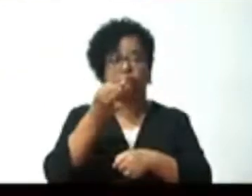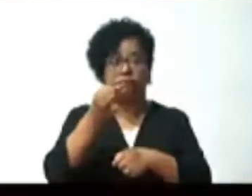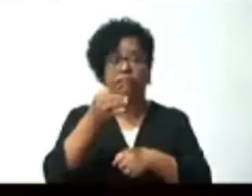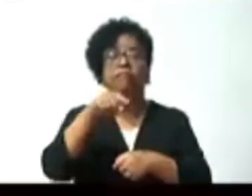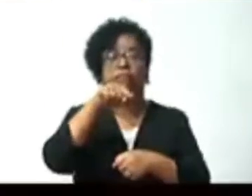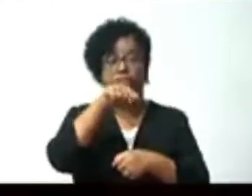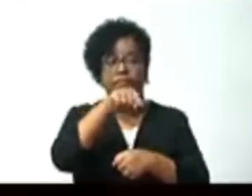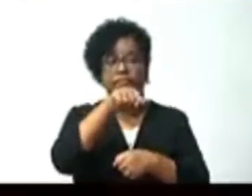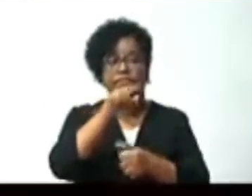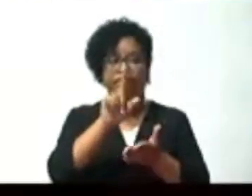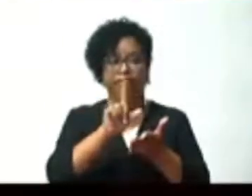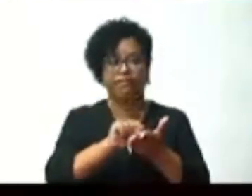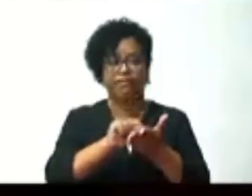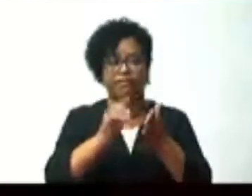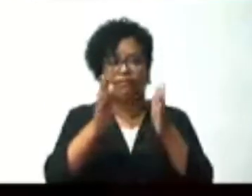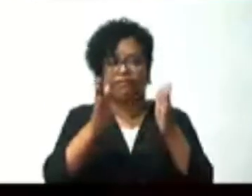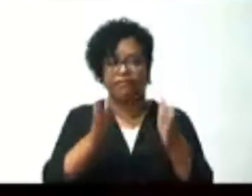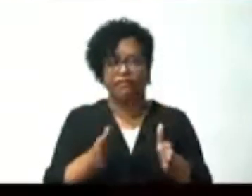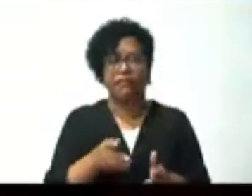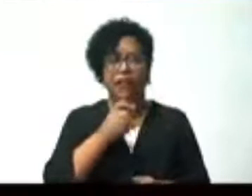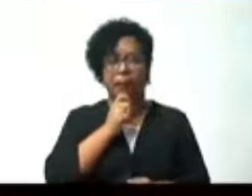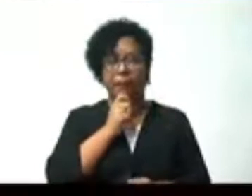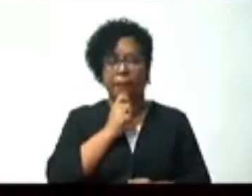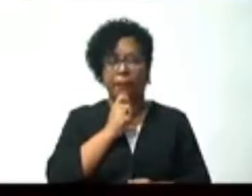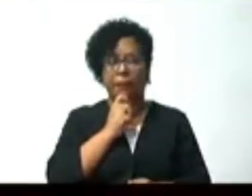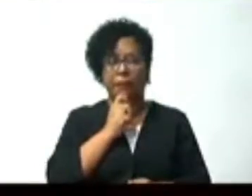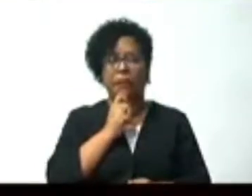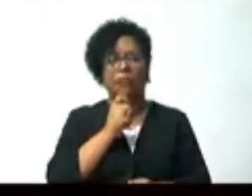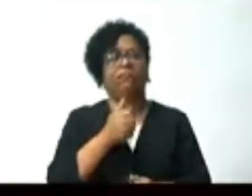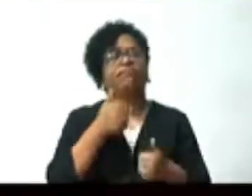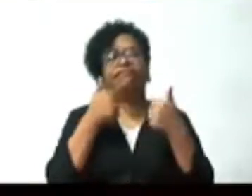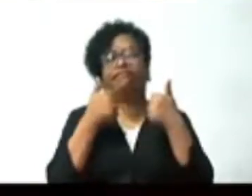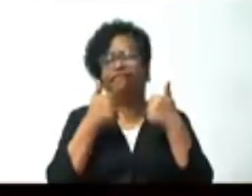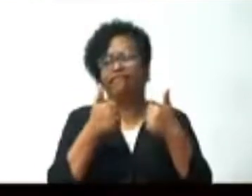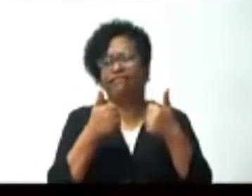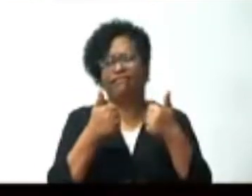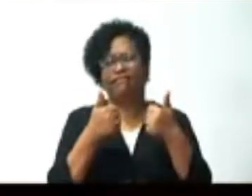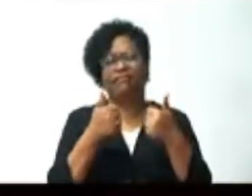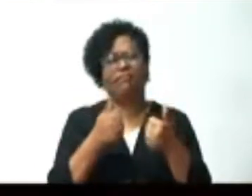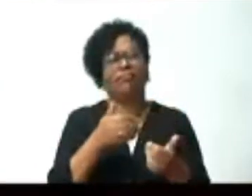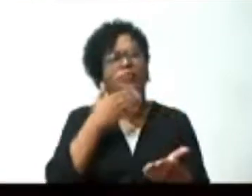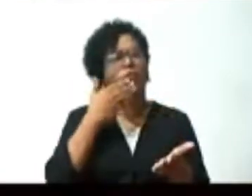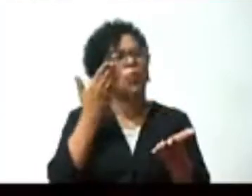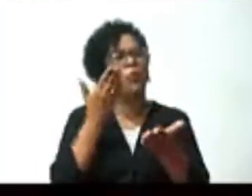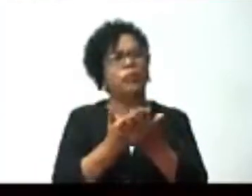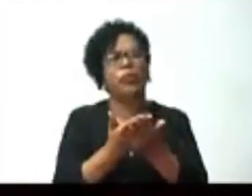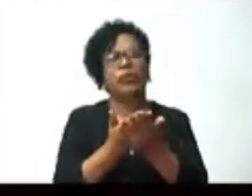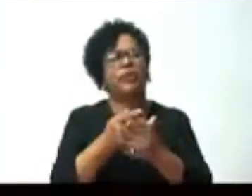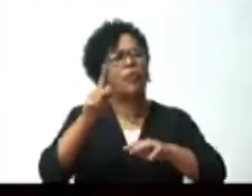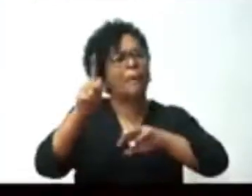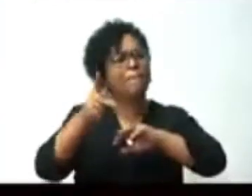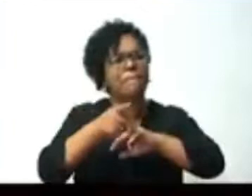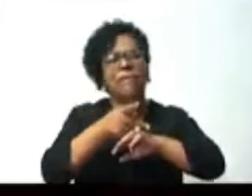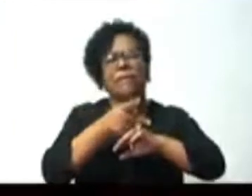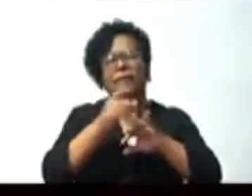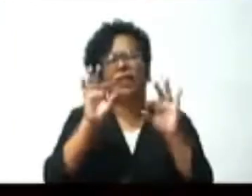puro, de un profesional del buen periodismo, de un profesional